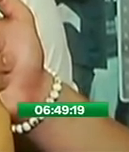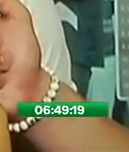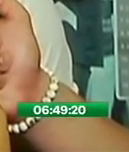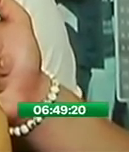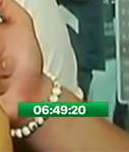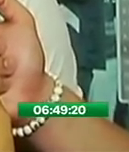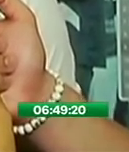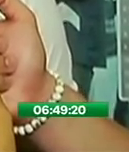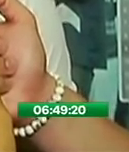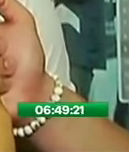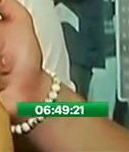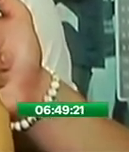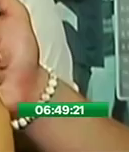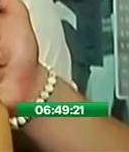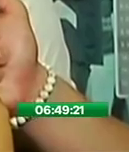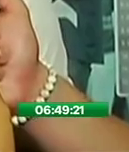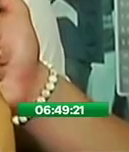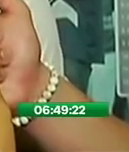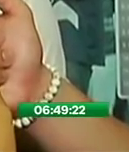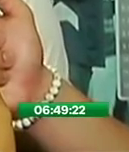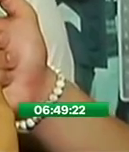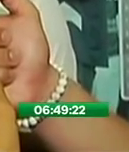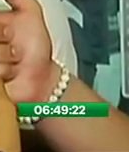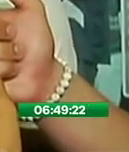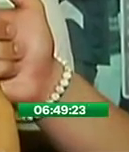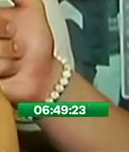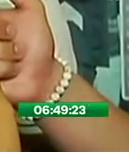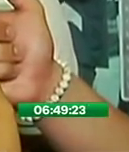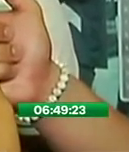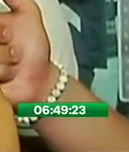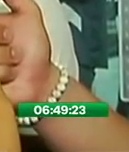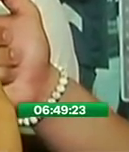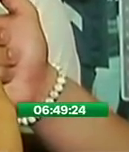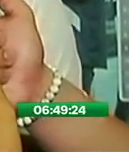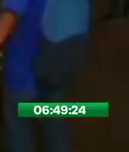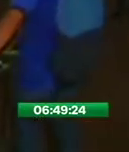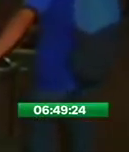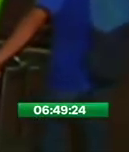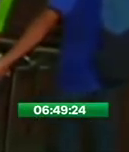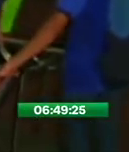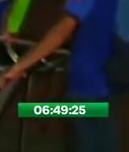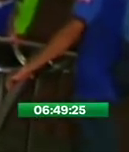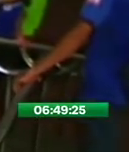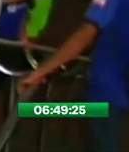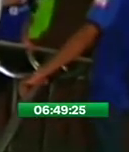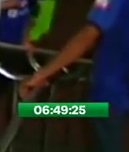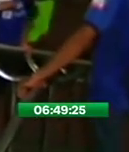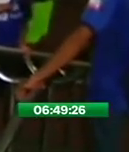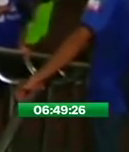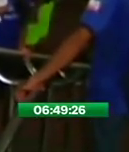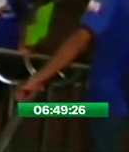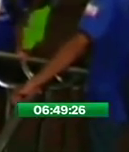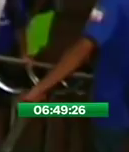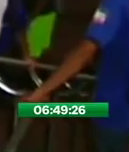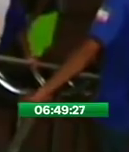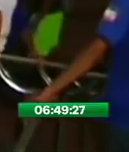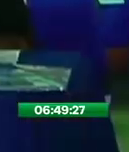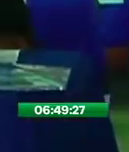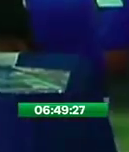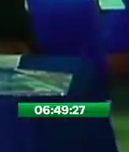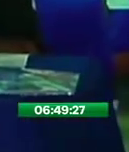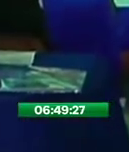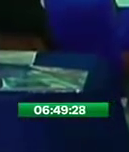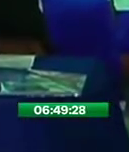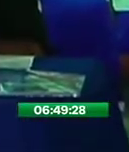Igual, seguimos siendo melecitas por siempre y esa es la convicción de todos, ¿no? Y en los exteriores del museo se despidió de